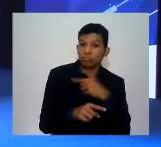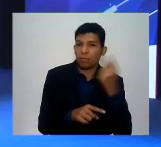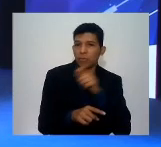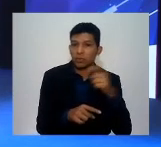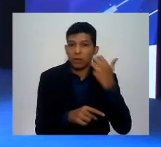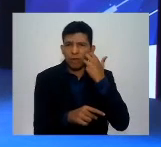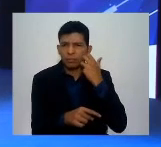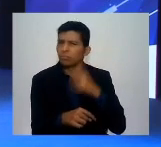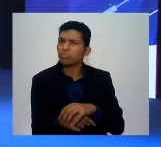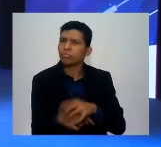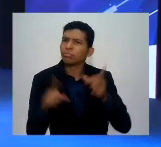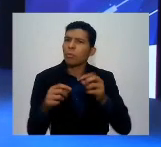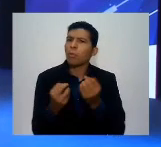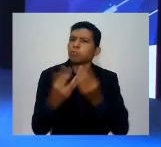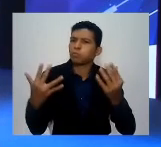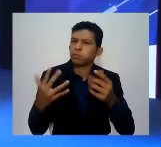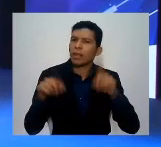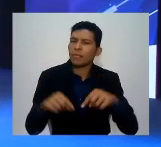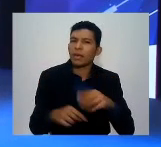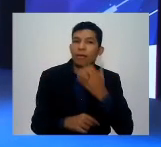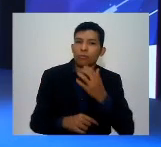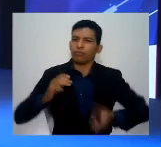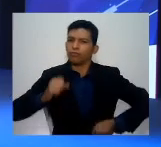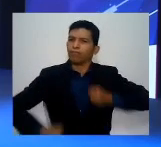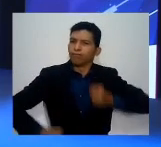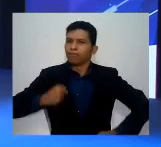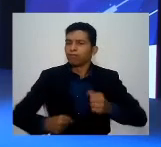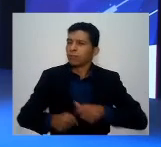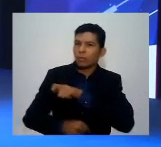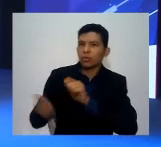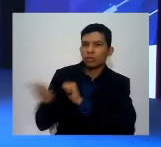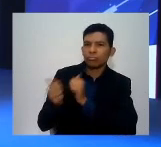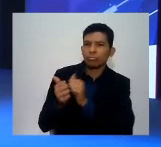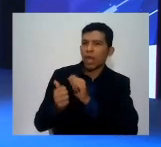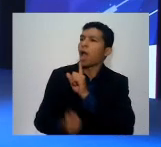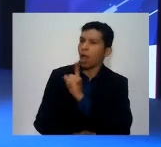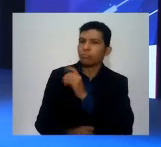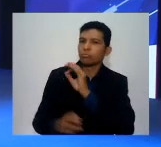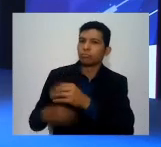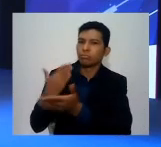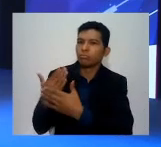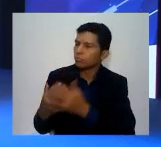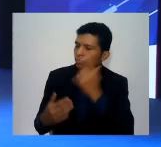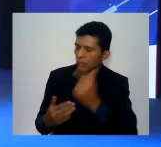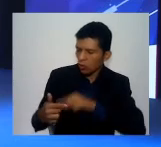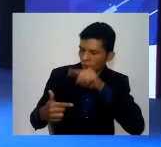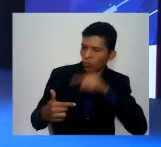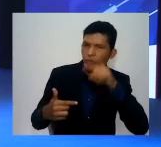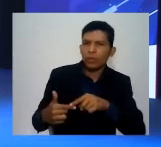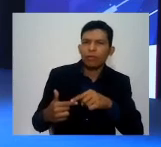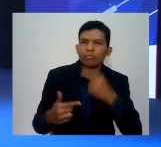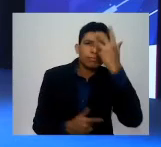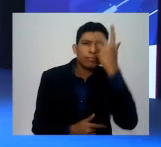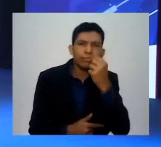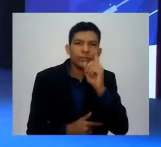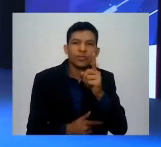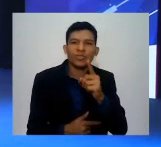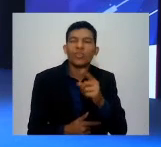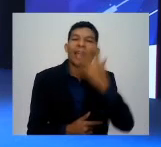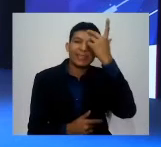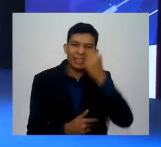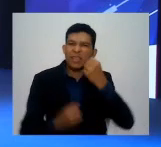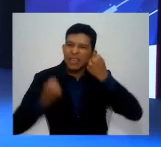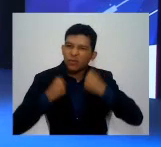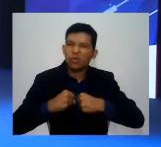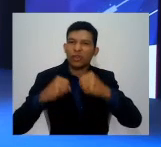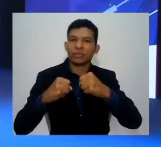Saliéndonos de ese tema, hay más aparatos que están metidos en nuestra vida. Entonces antes hablé del glucómetro y el glucómetro entonces servía para monitorear los niveles de insulina